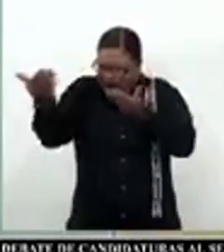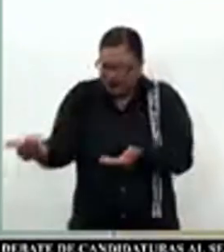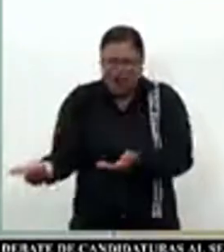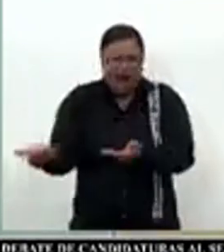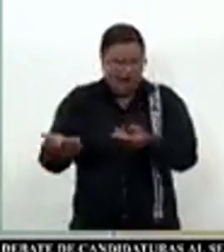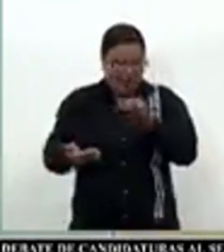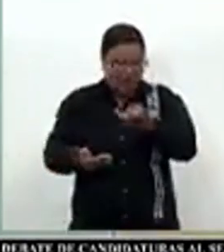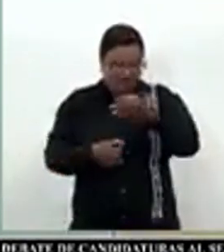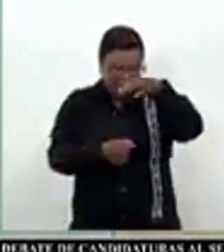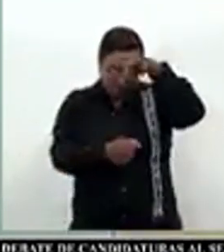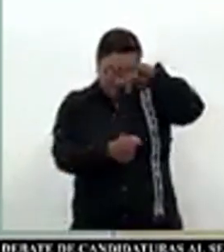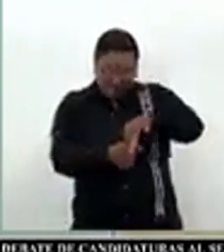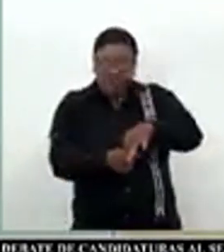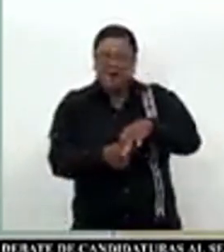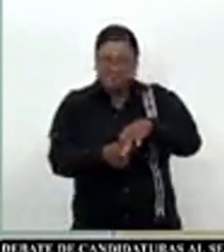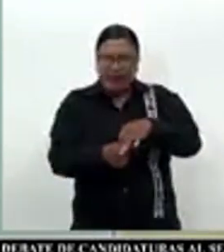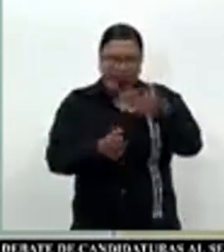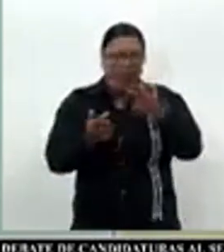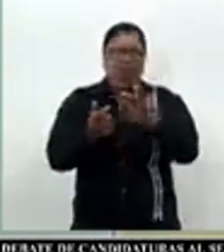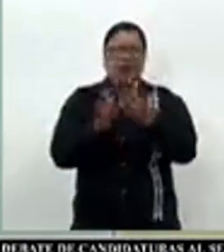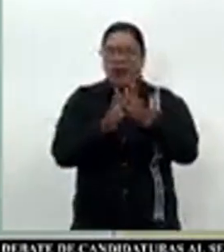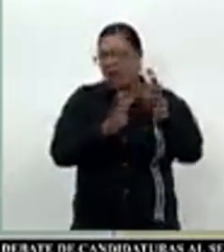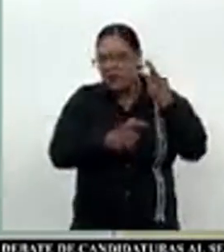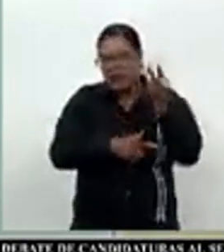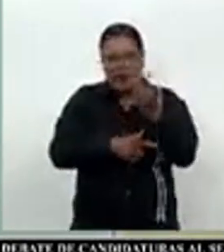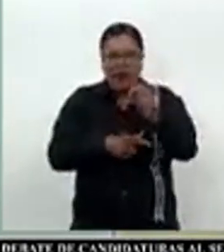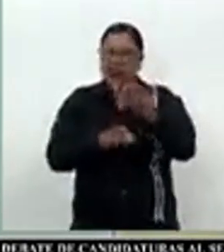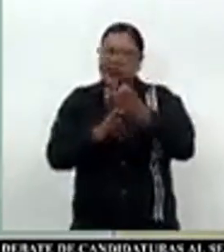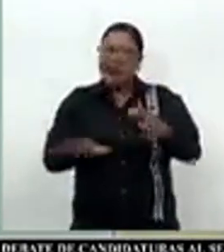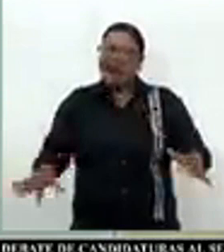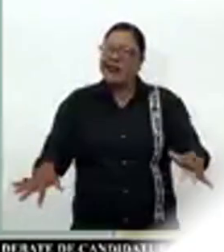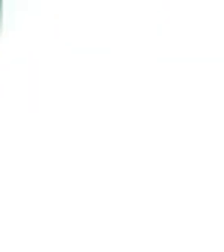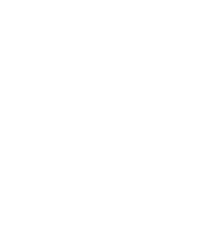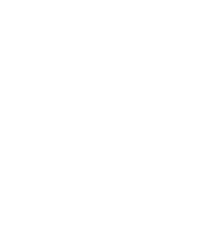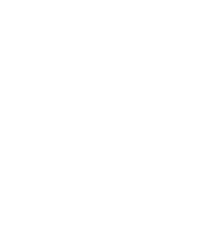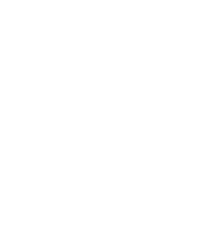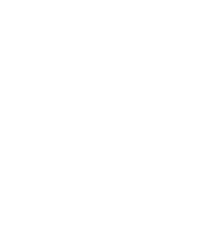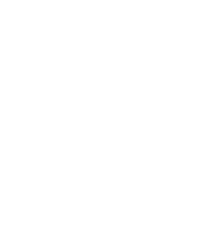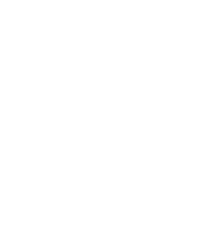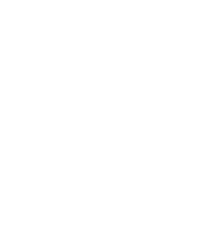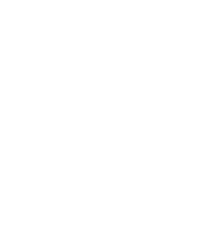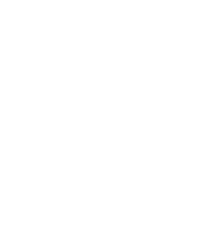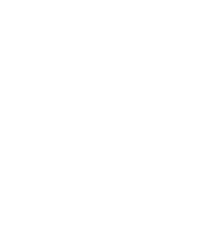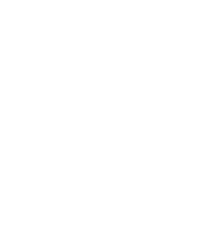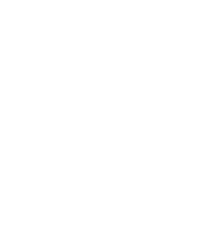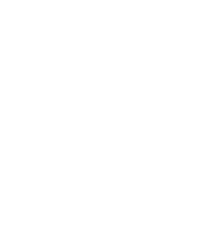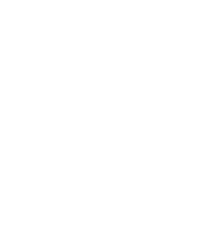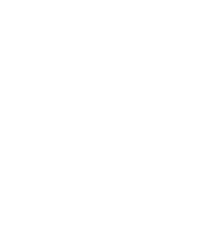elección, con el Partido del Trabajo, las cosas van a cambiar. Vota PT, elige al bueno.